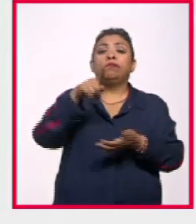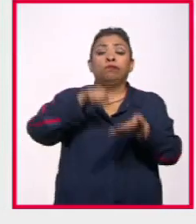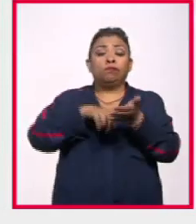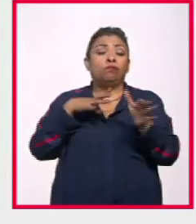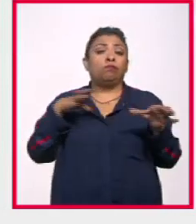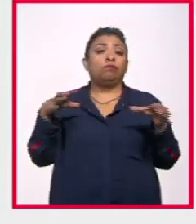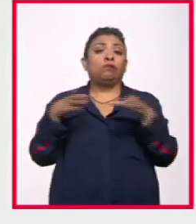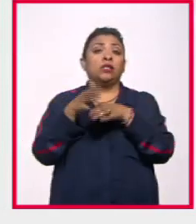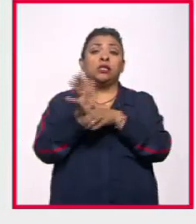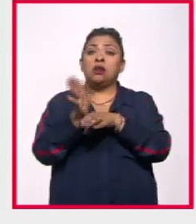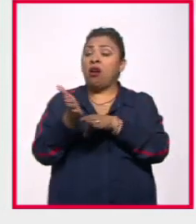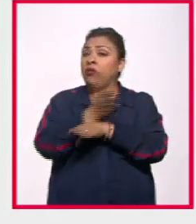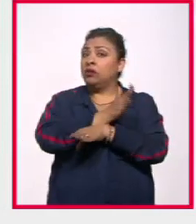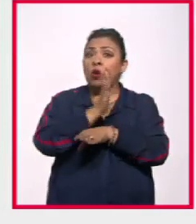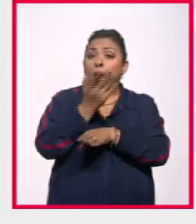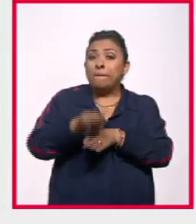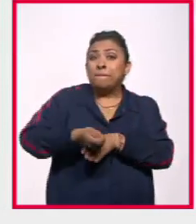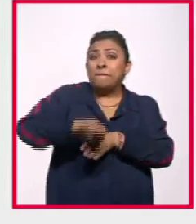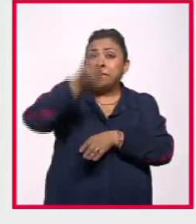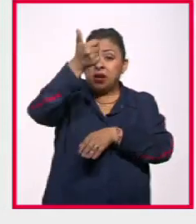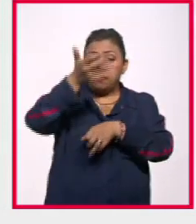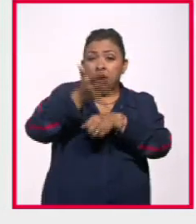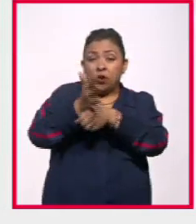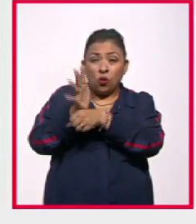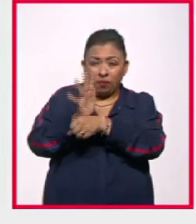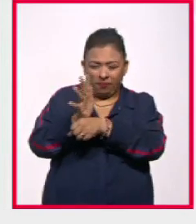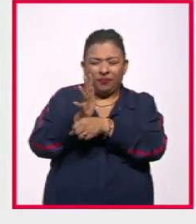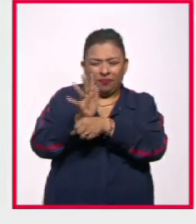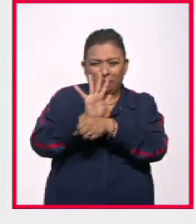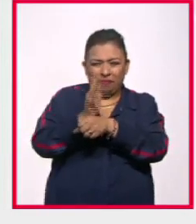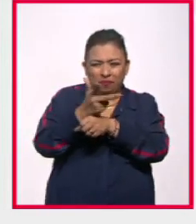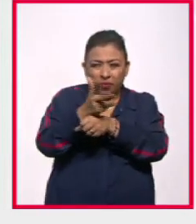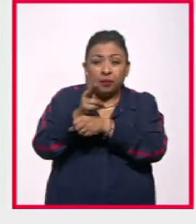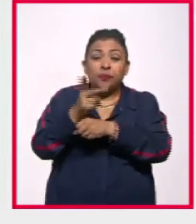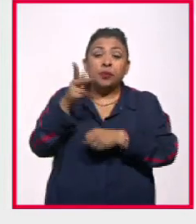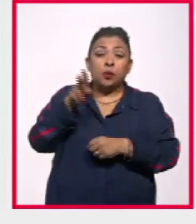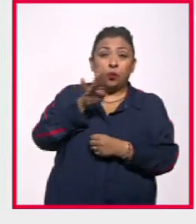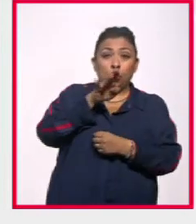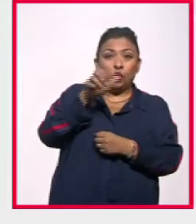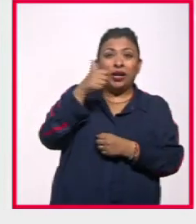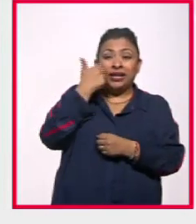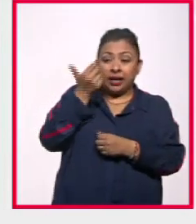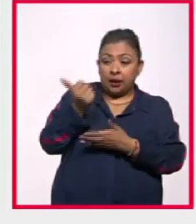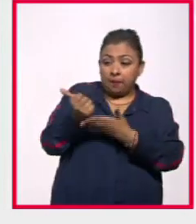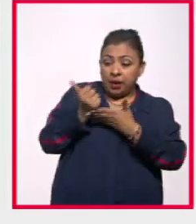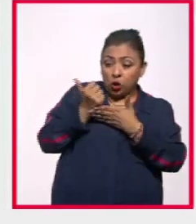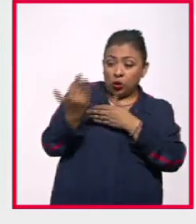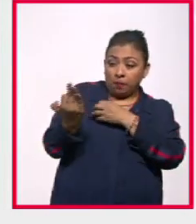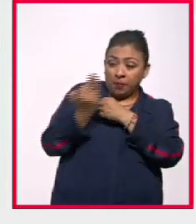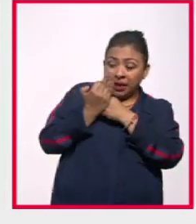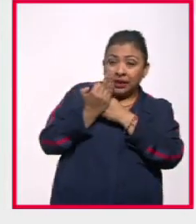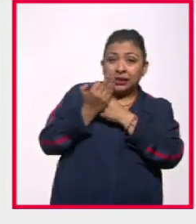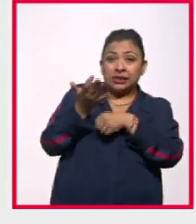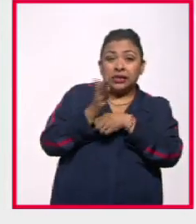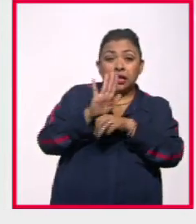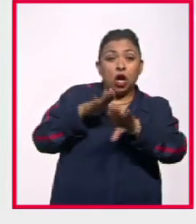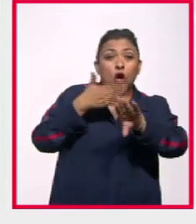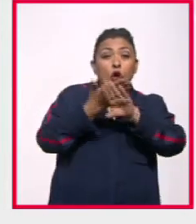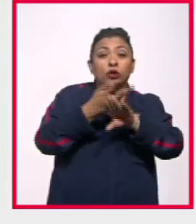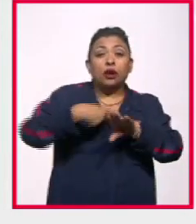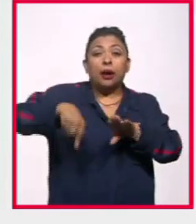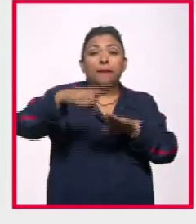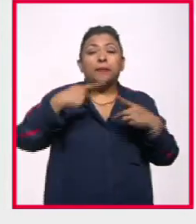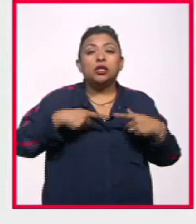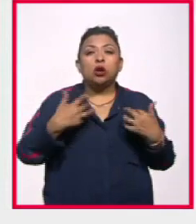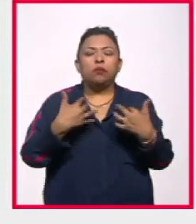cinematográfico que no existía antes. O sea, Buñuel se plantea usar el cine en contra del espectador, ¿no? Para de alguna